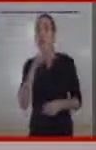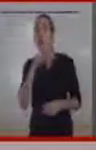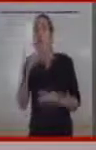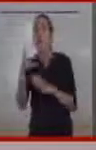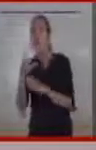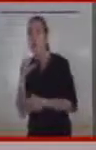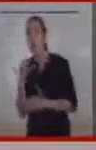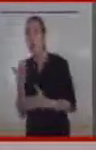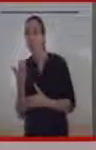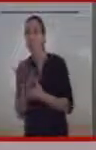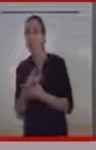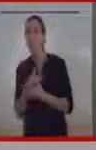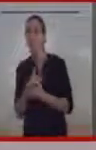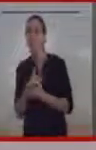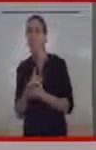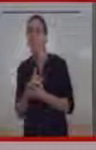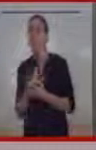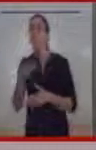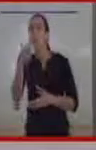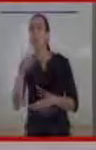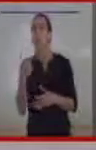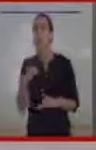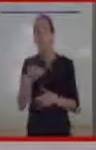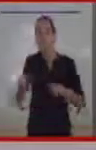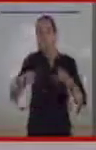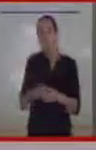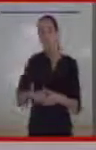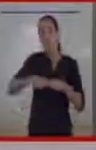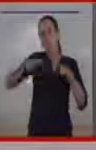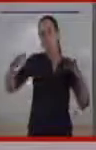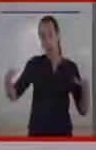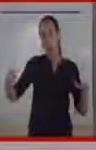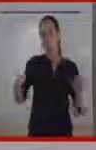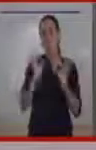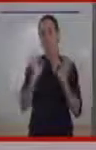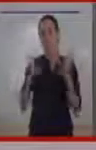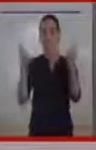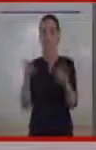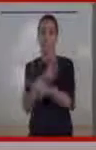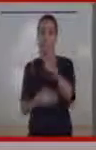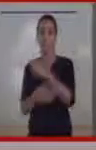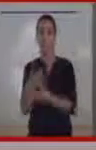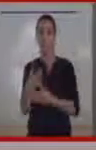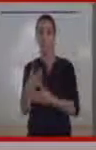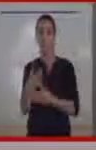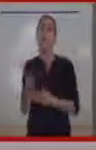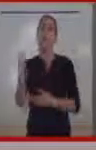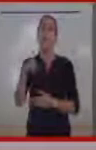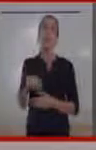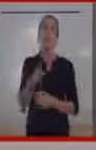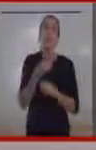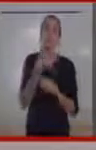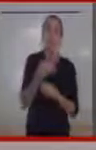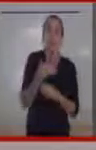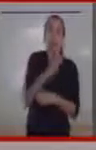las necesidades en un mercado, en un sector tan amplio y tan diverso como es el de la discapacidad? ¿Qué fuentes de